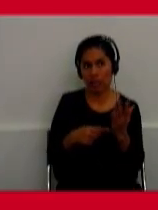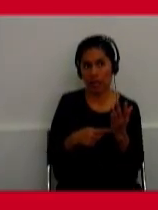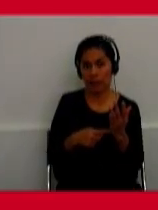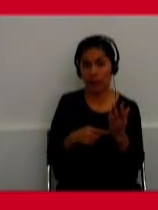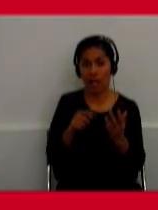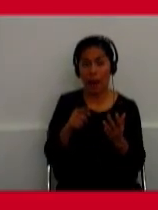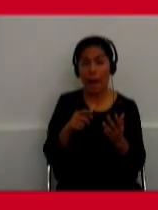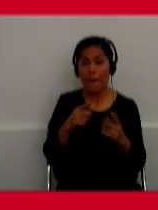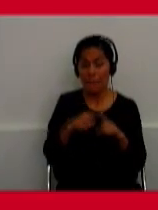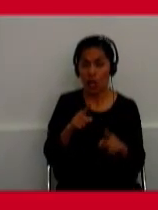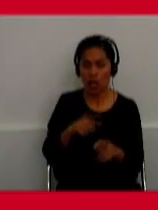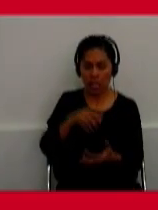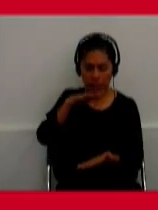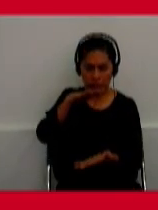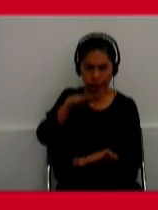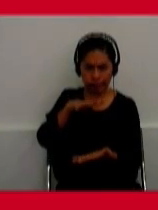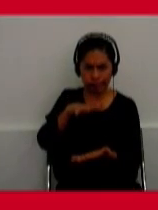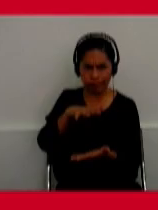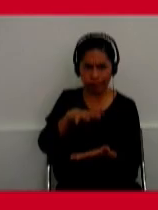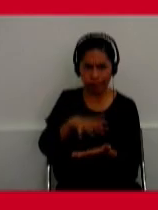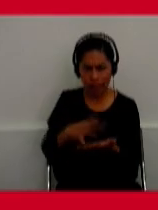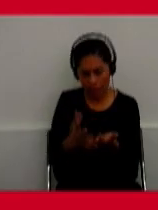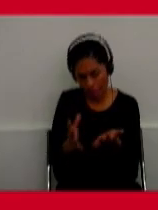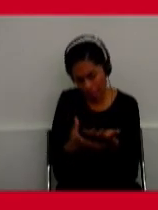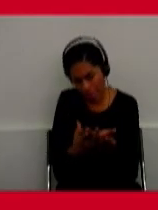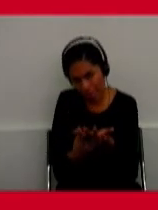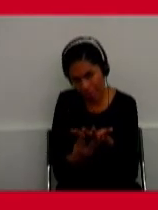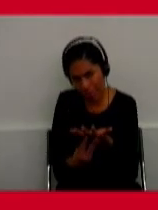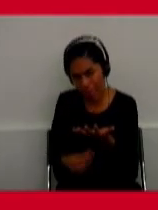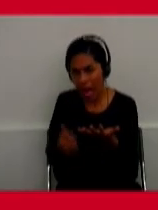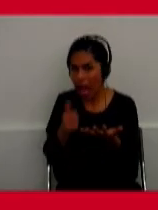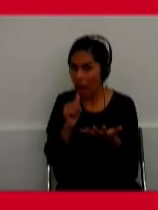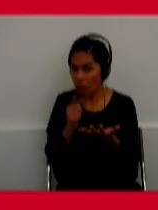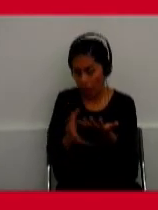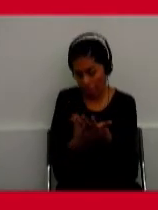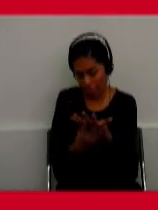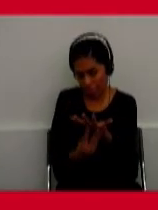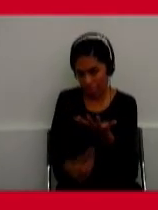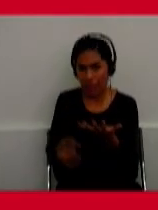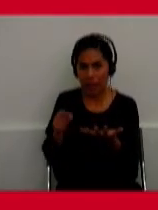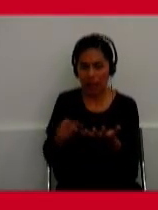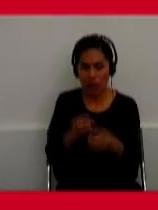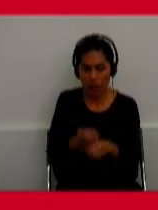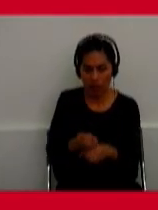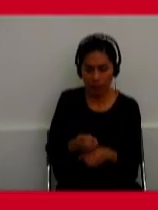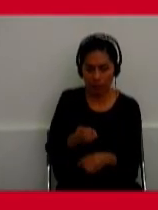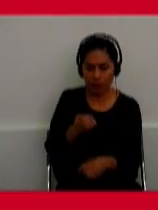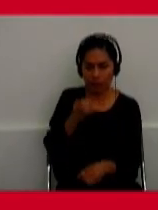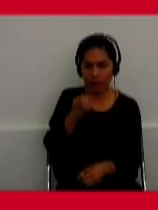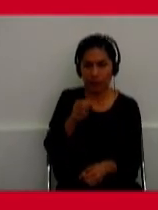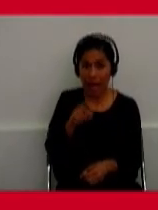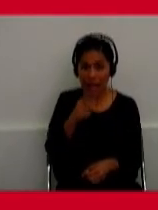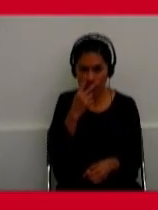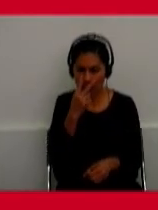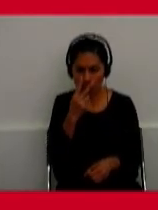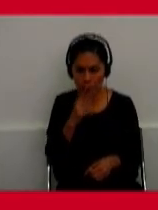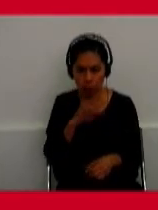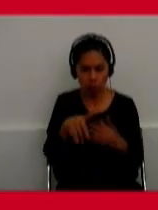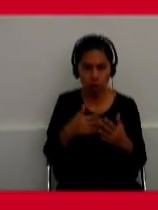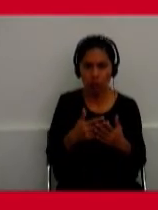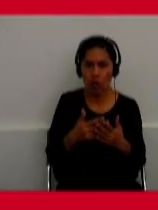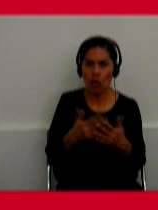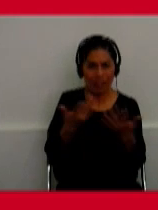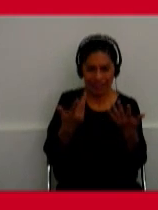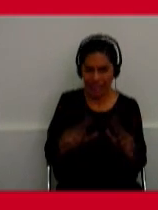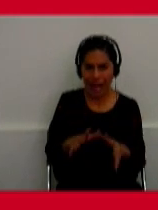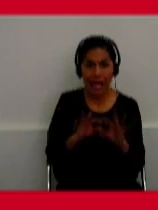que es filtración, hacemos algunas pruebas de filtración a unas probetas para ver la torta filtrada. En este